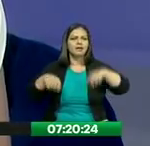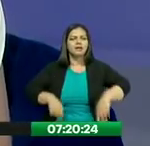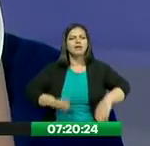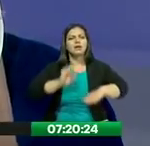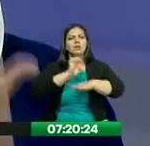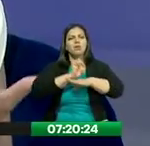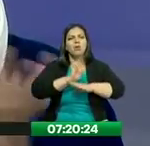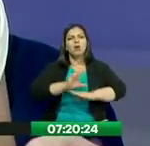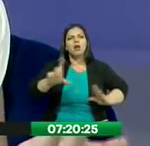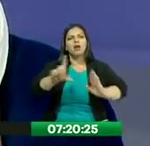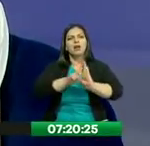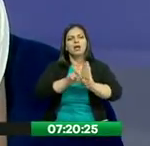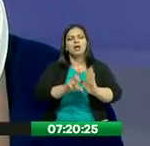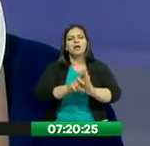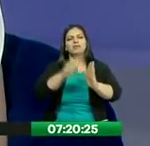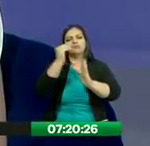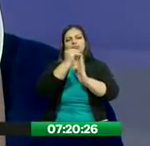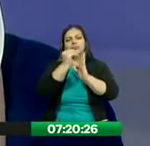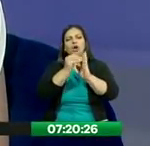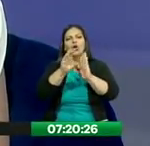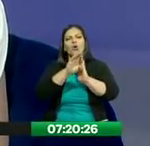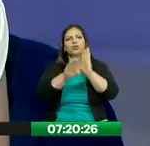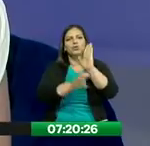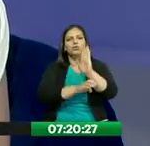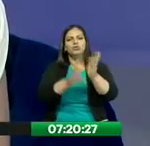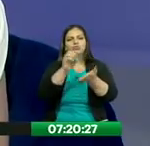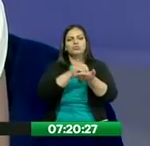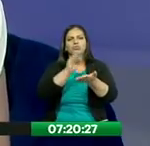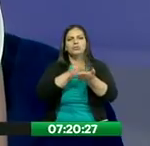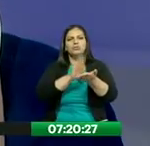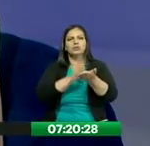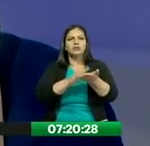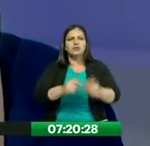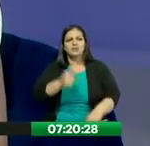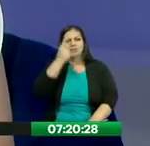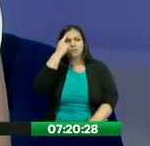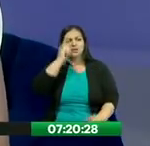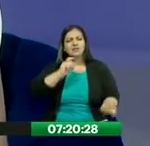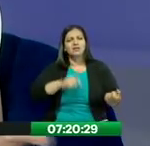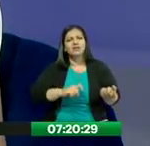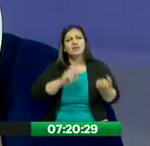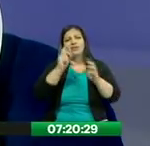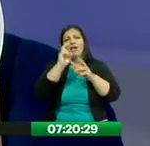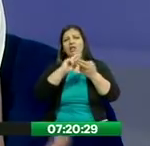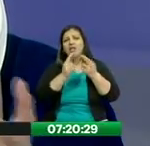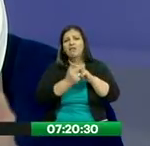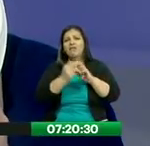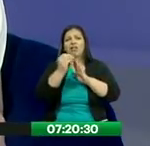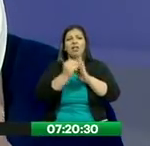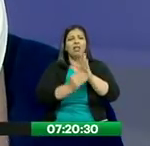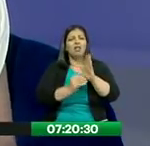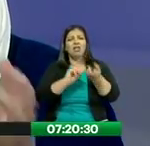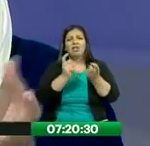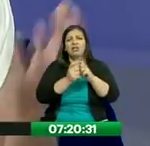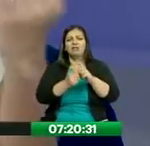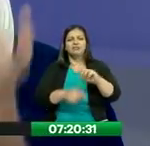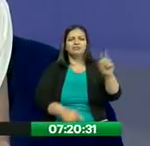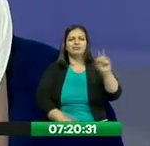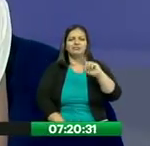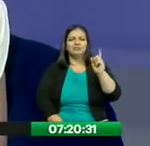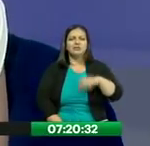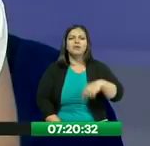las reformas legales que tendría que haber. Deberíamos tener 3/4 partes de los asambleístas, y recordemos que los asambleístas también son provinciales, y hay provincias